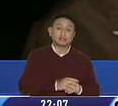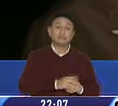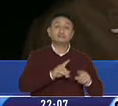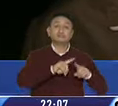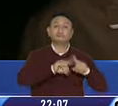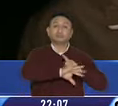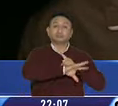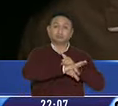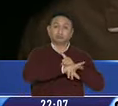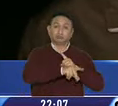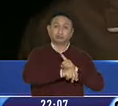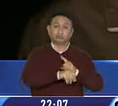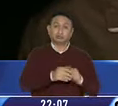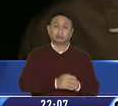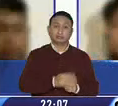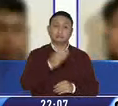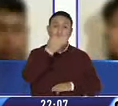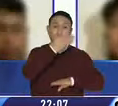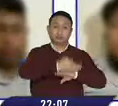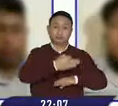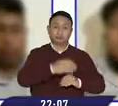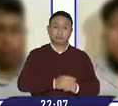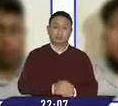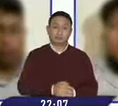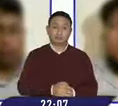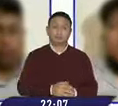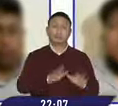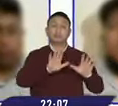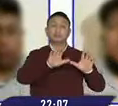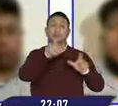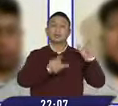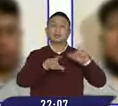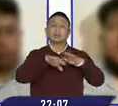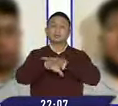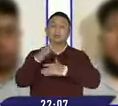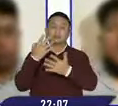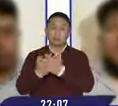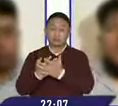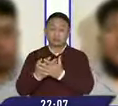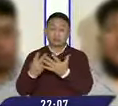varios robos en la provincia de Cotopaxi. El operativo dejó 10 detenidos,